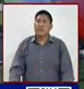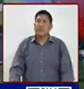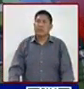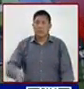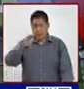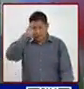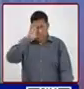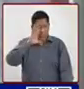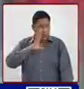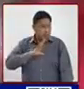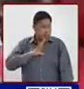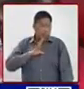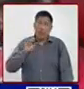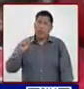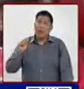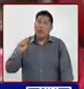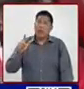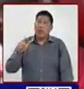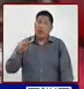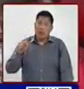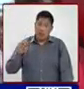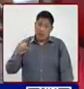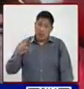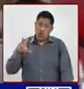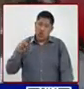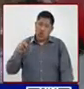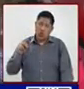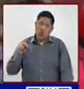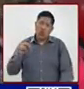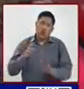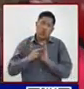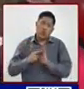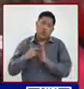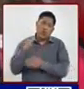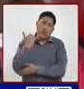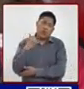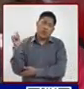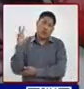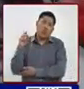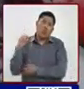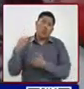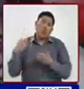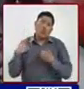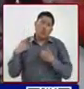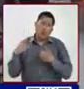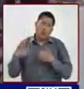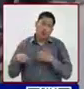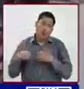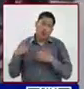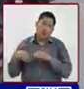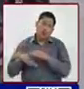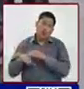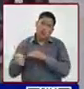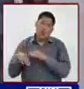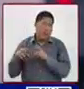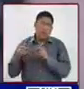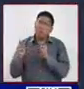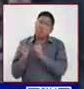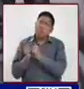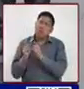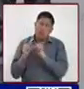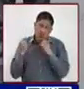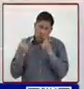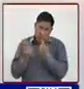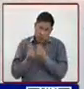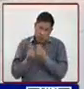El señor Alanes no representa a nadie en los yungas porque no tiene base. Es un pequeño grupo